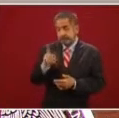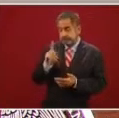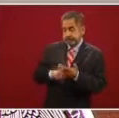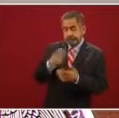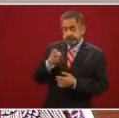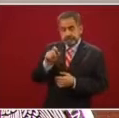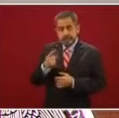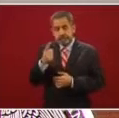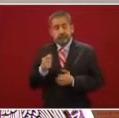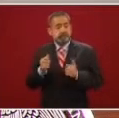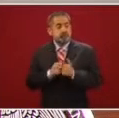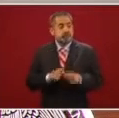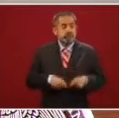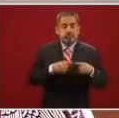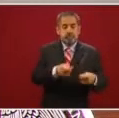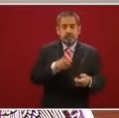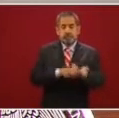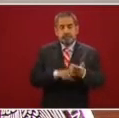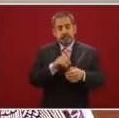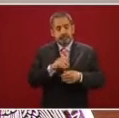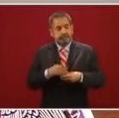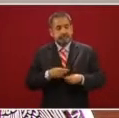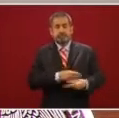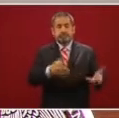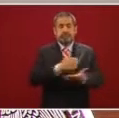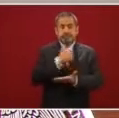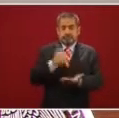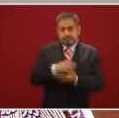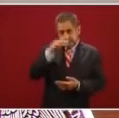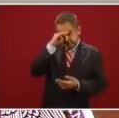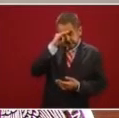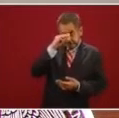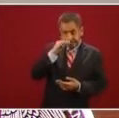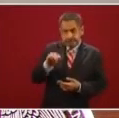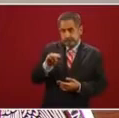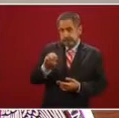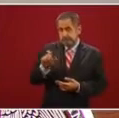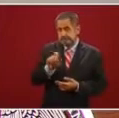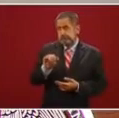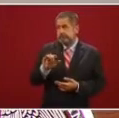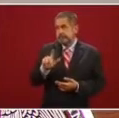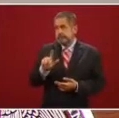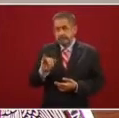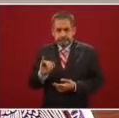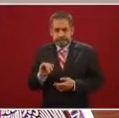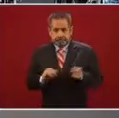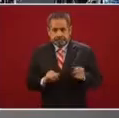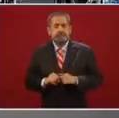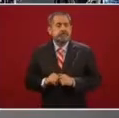1.221 están concesionados para la ciudad de Mexicali, y de esa agua que está concesionada a Mexicali,